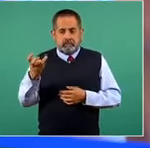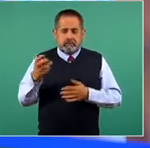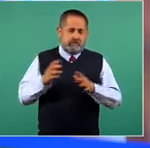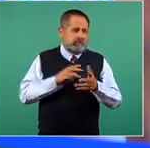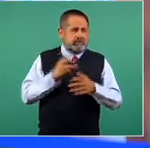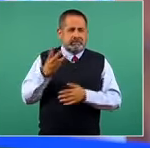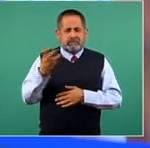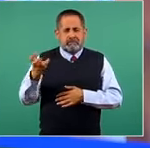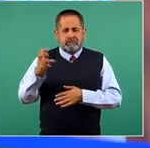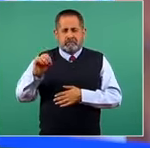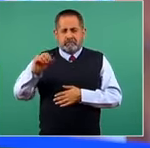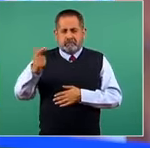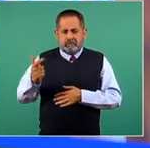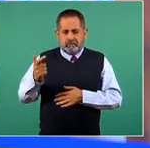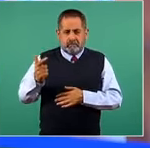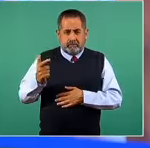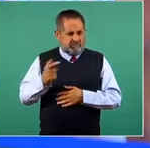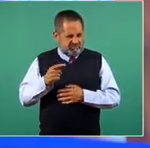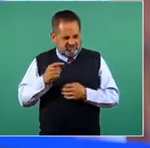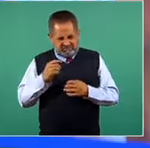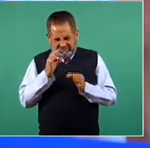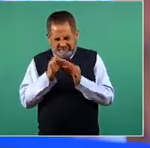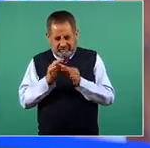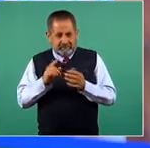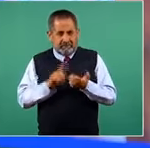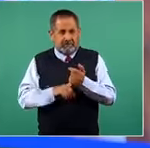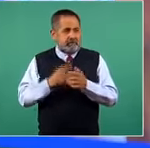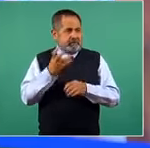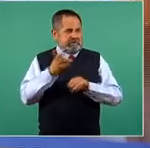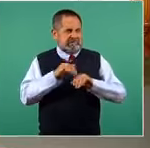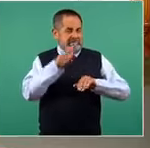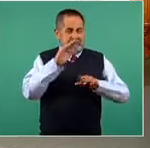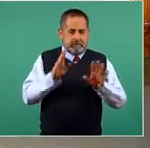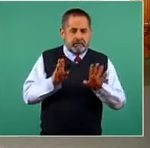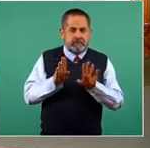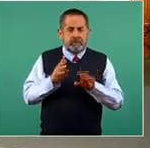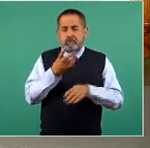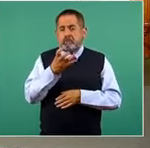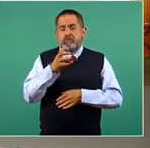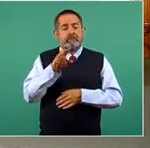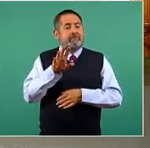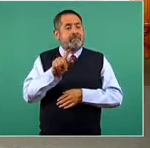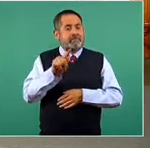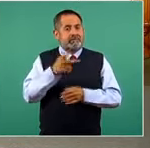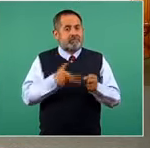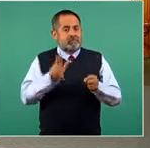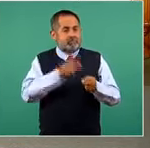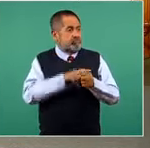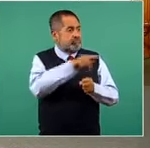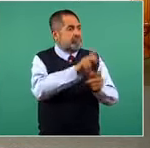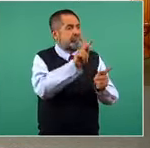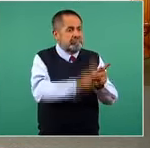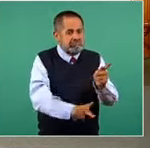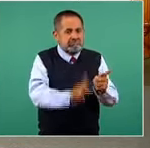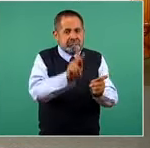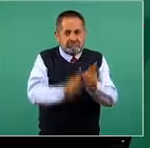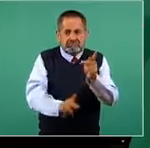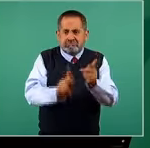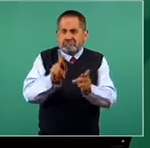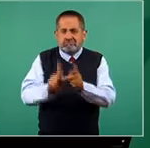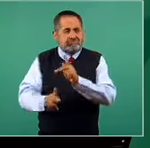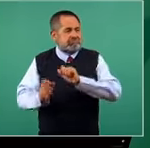son 307, si somos muy juiciosos, muy críticos, son más de 470 hospitales que dejó abandonados